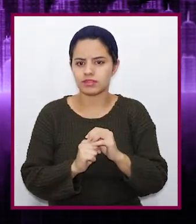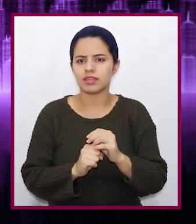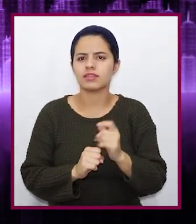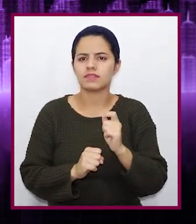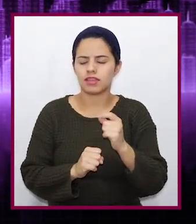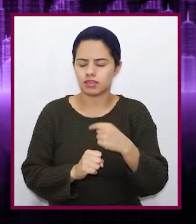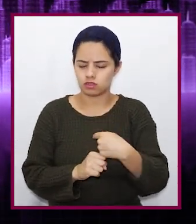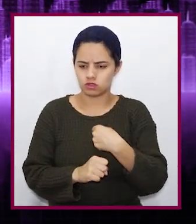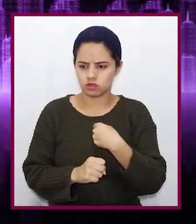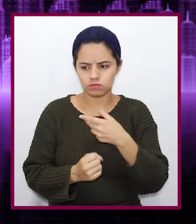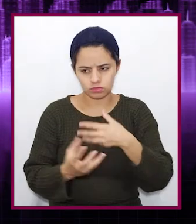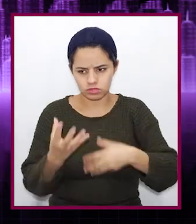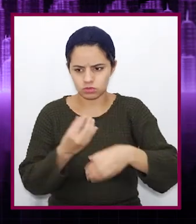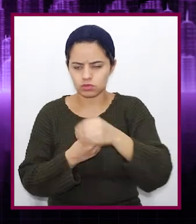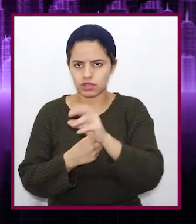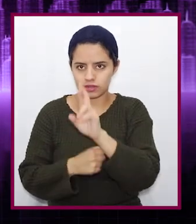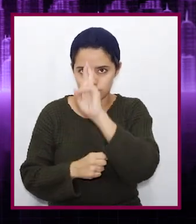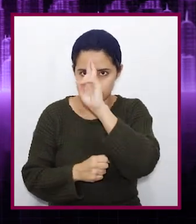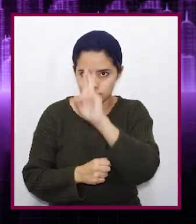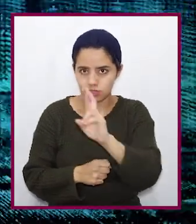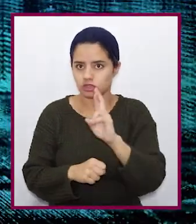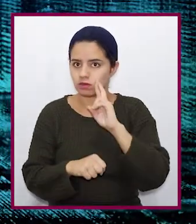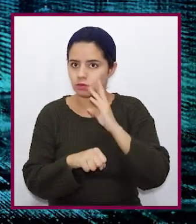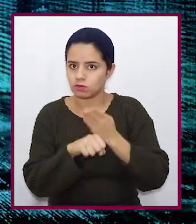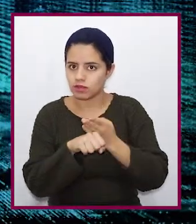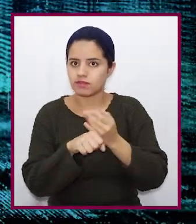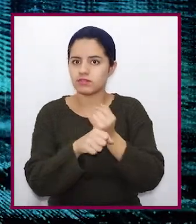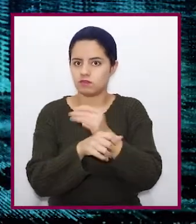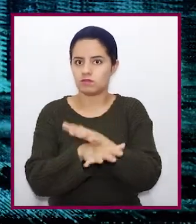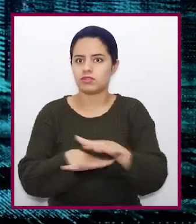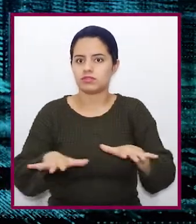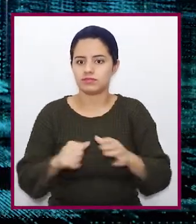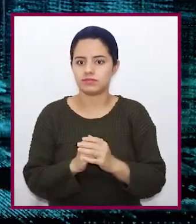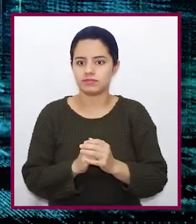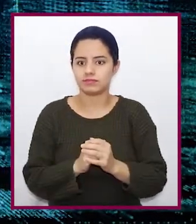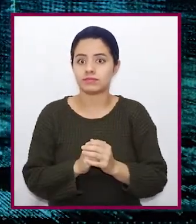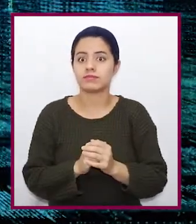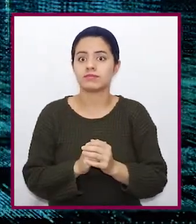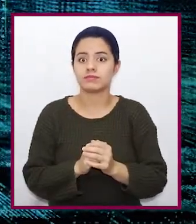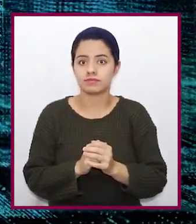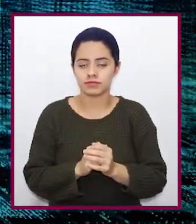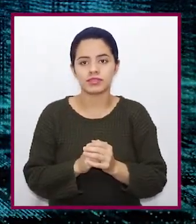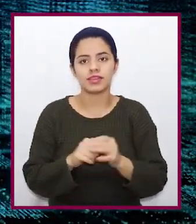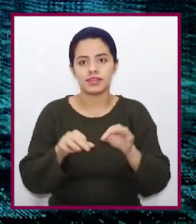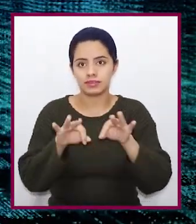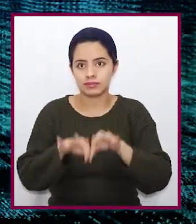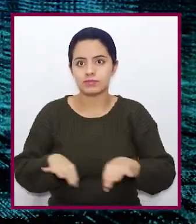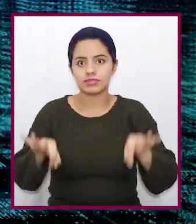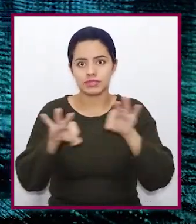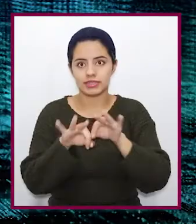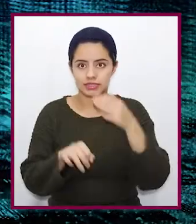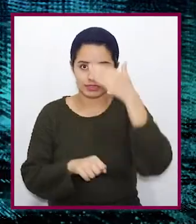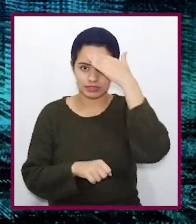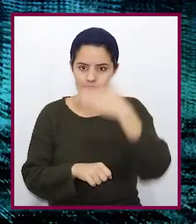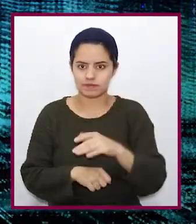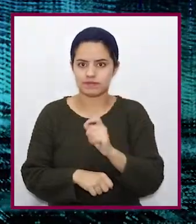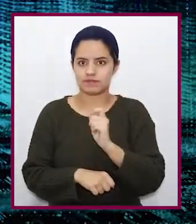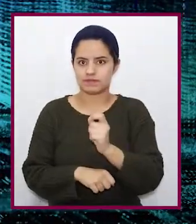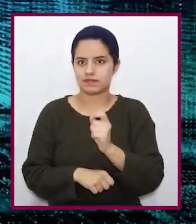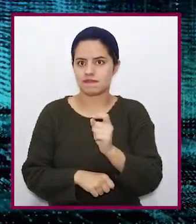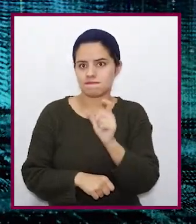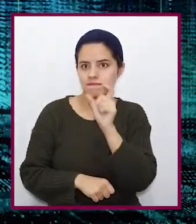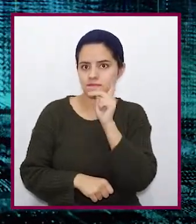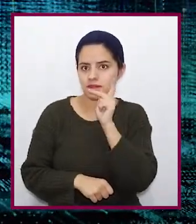empatía, respeto, responsabilidad informativa. Mi rorros y rora, es muy importante saber el significado de